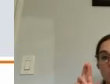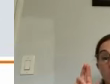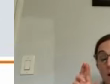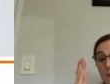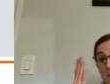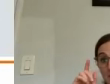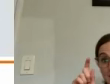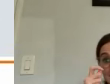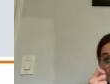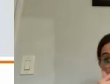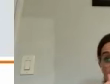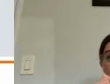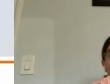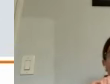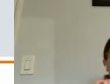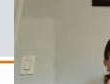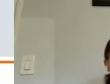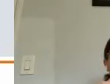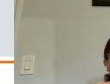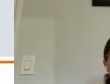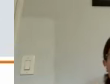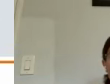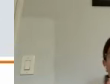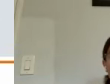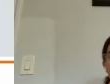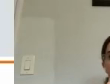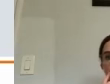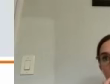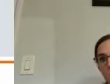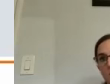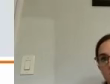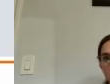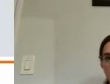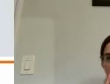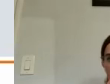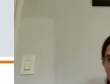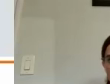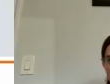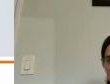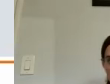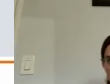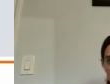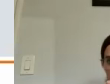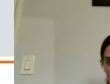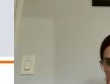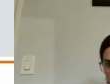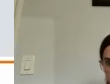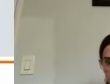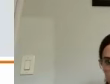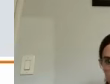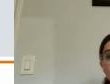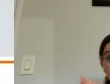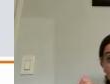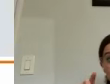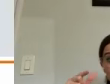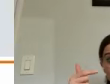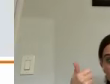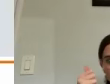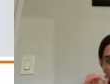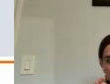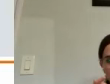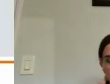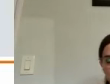or softwares to start their website or get online. I'll pause. Entonces yo sí quería comentar